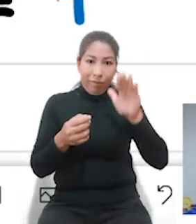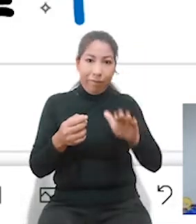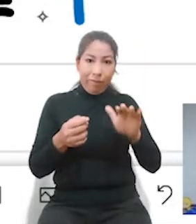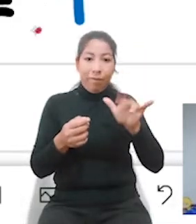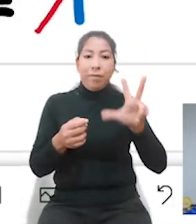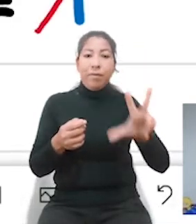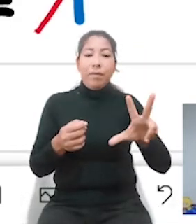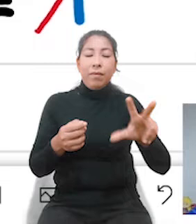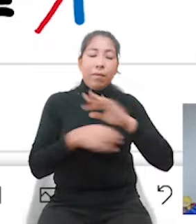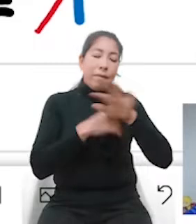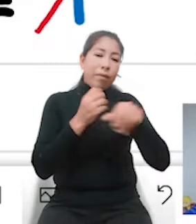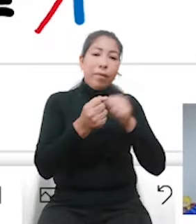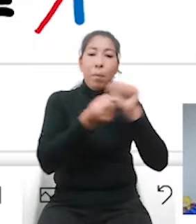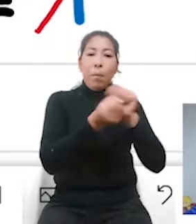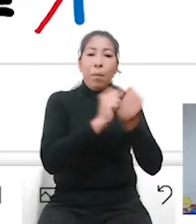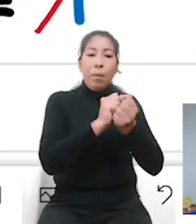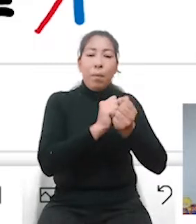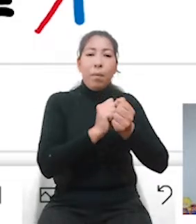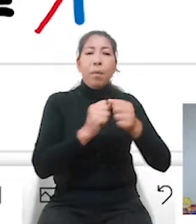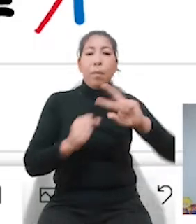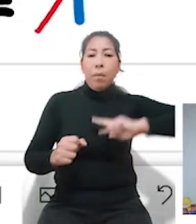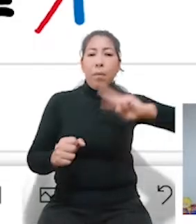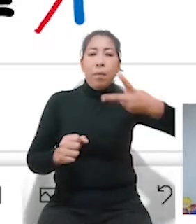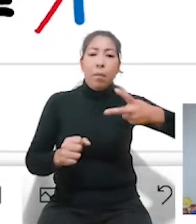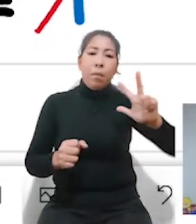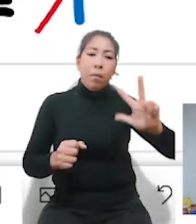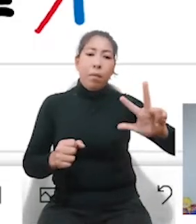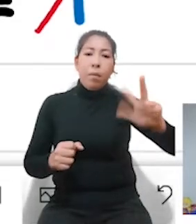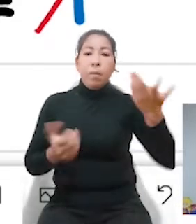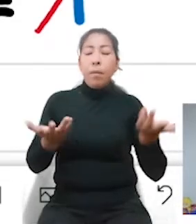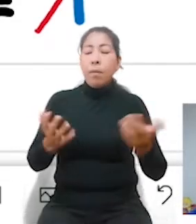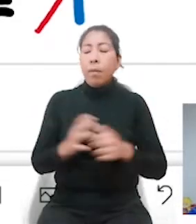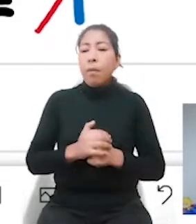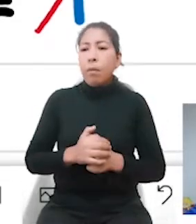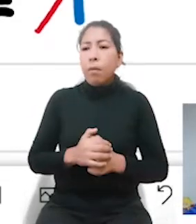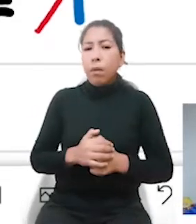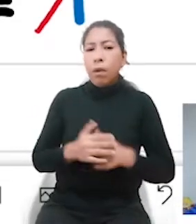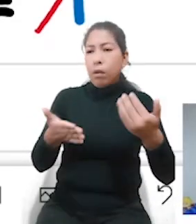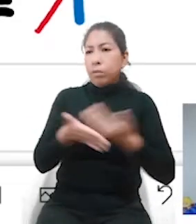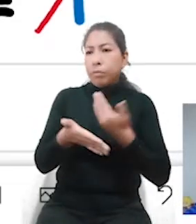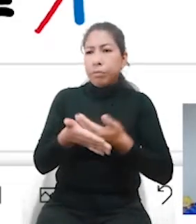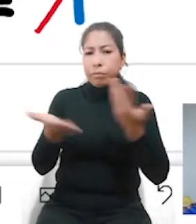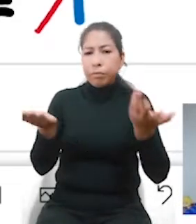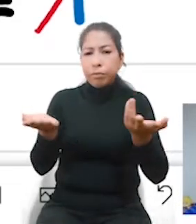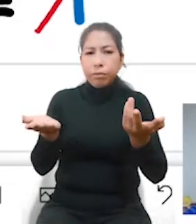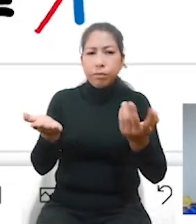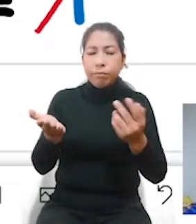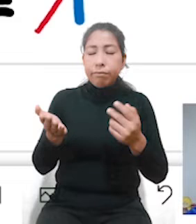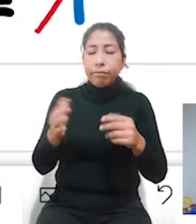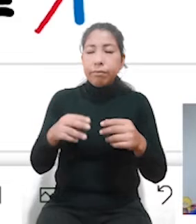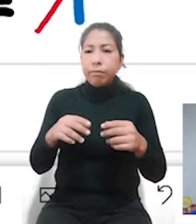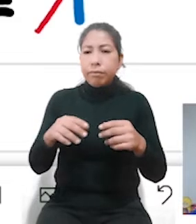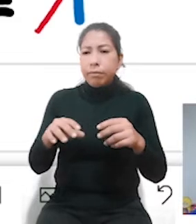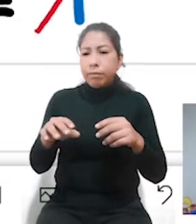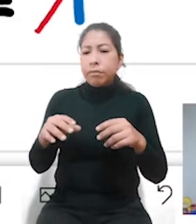Es decir, que podemos reemplazar toda esta expresión simplemente por 3. Ahora identificamos nuevamente los